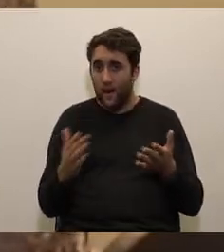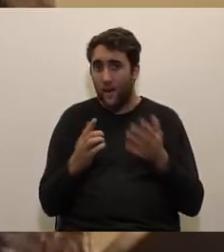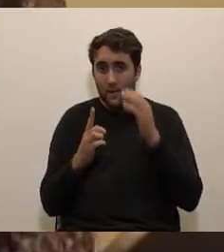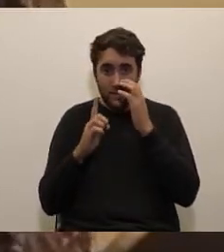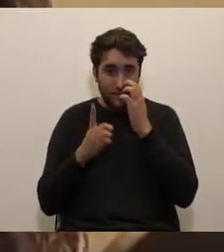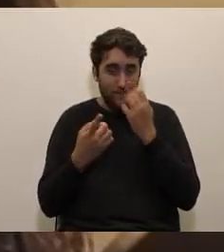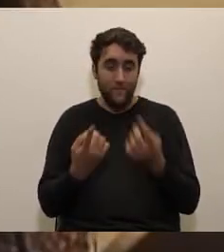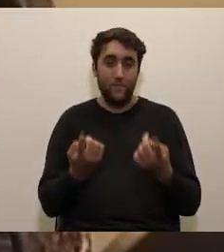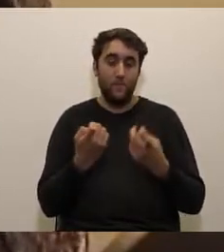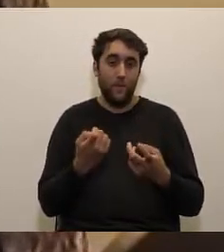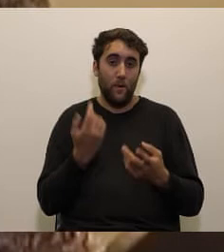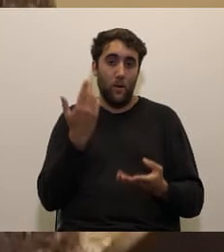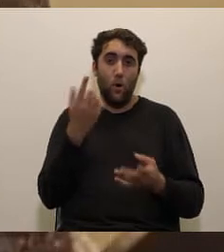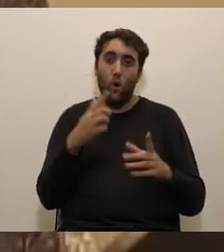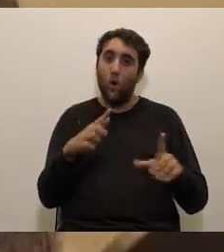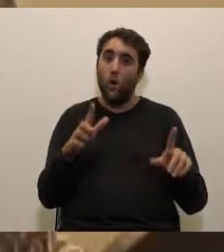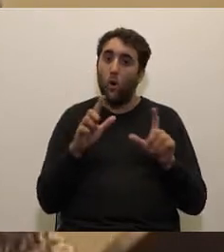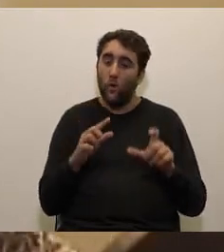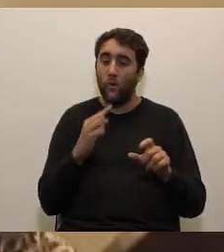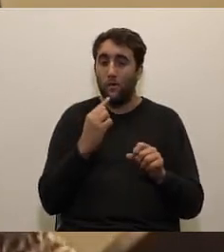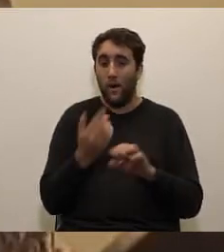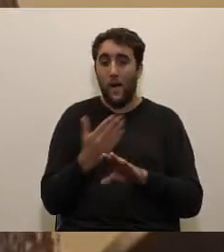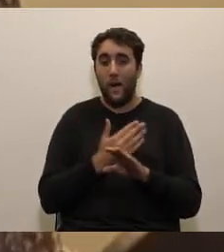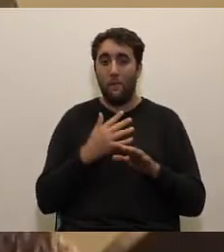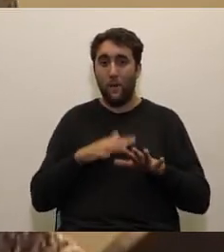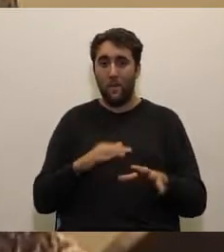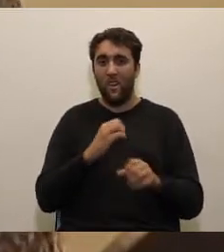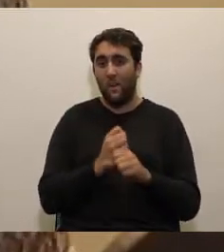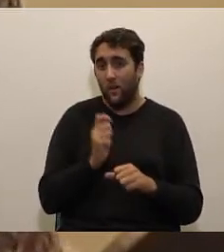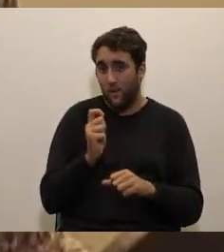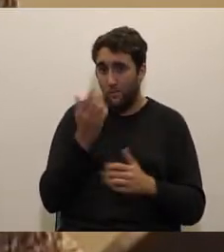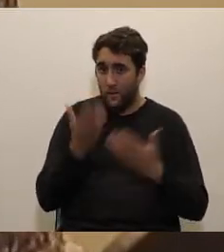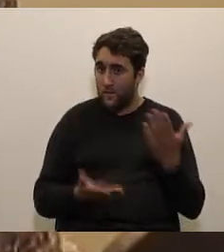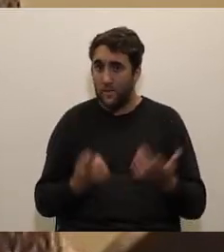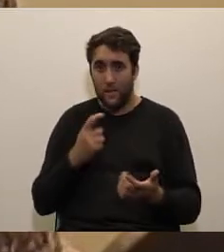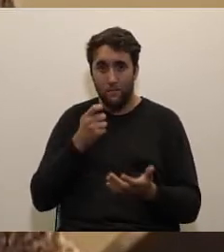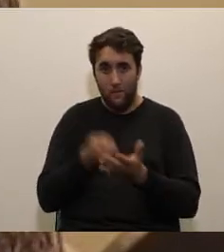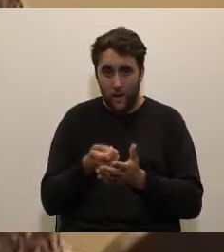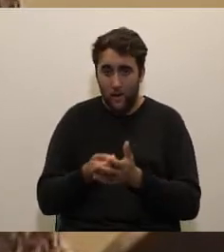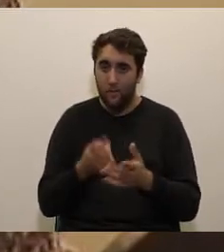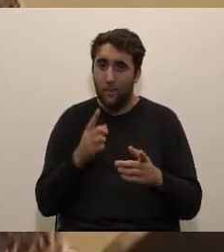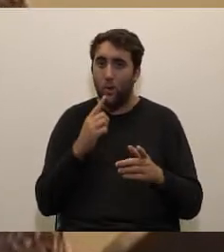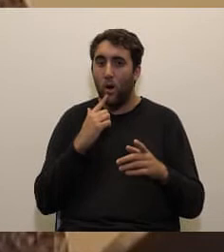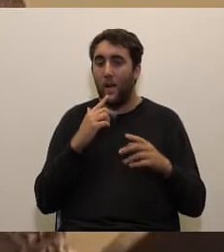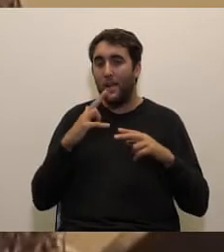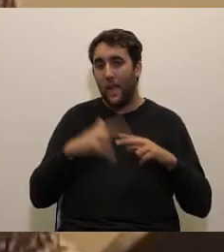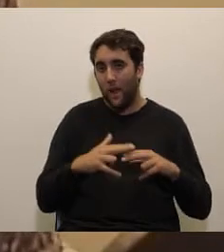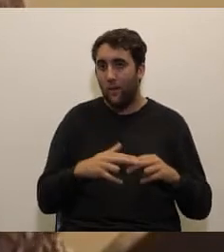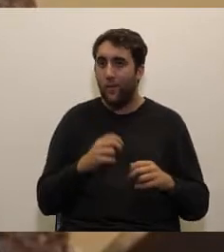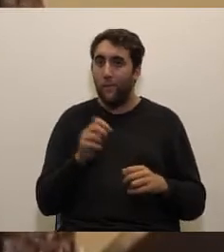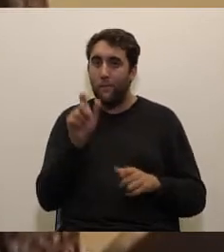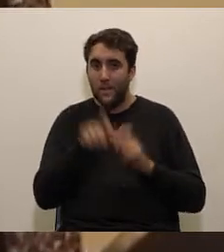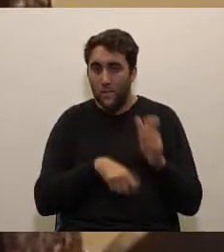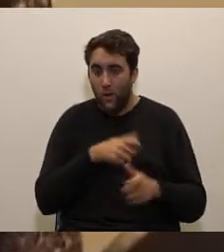disponibles, también se necesita, obviamente hay trabajo detrás de esto, ¿no? Y hay infraestructura tecnológica, hay recursos